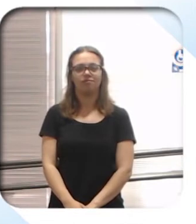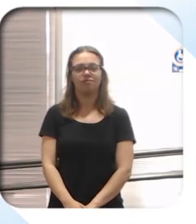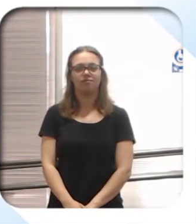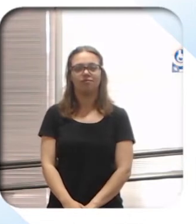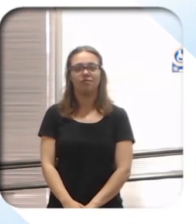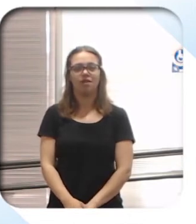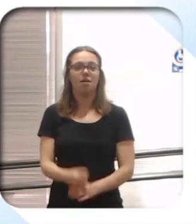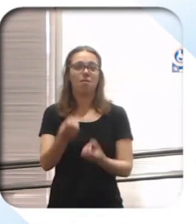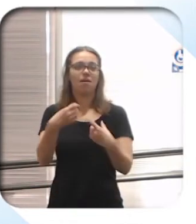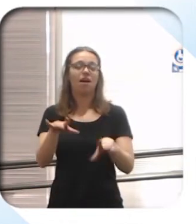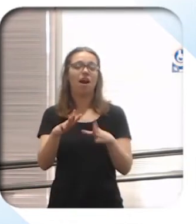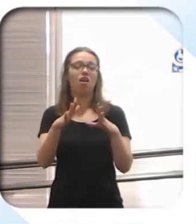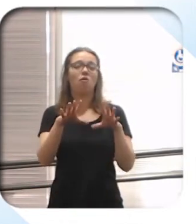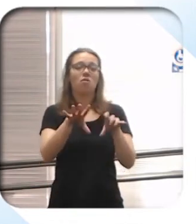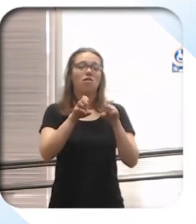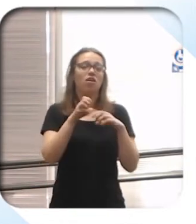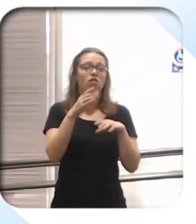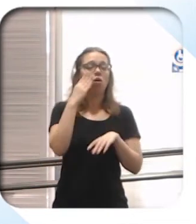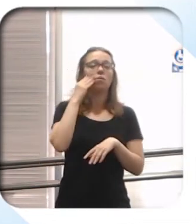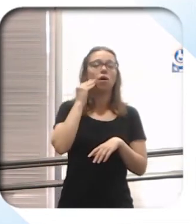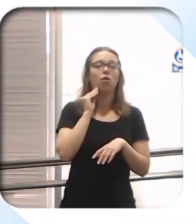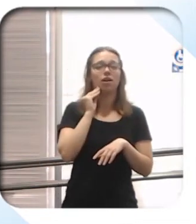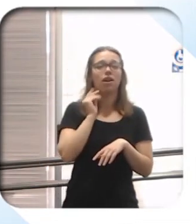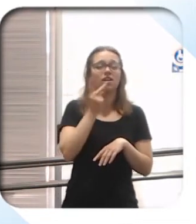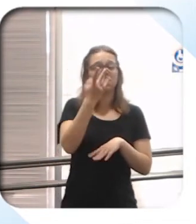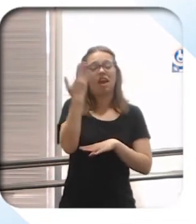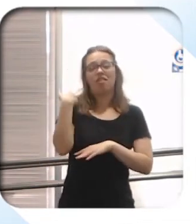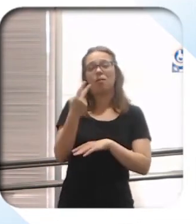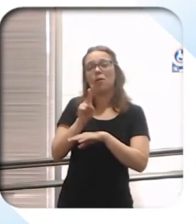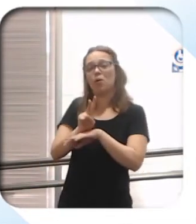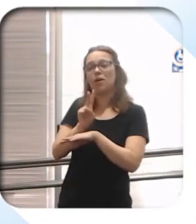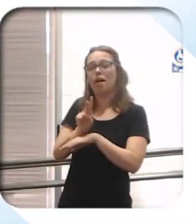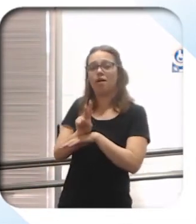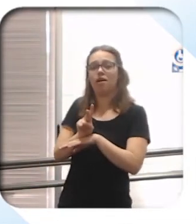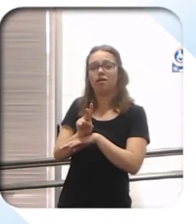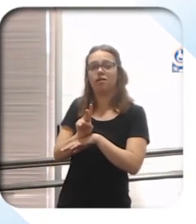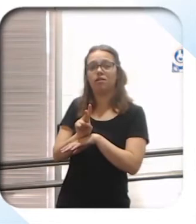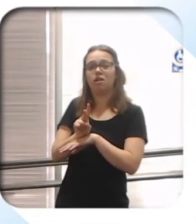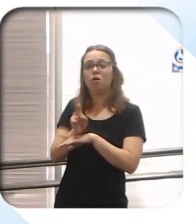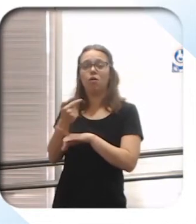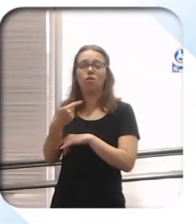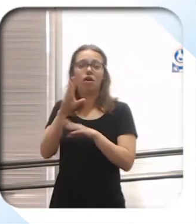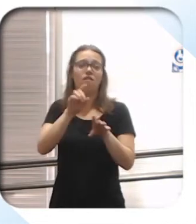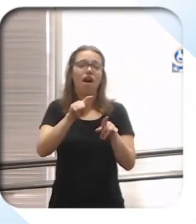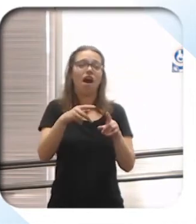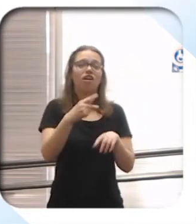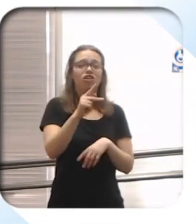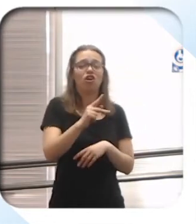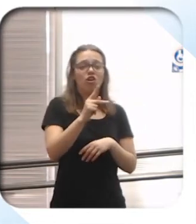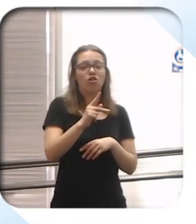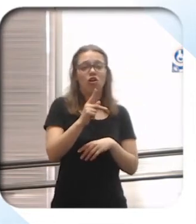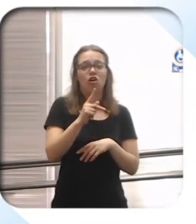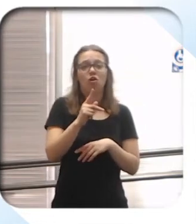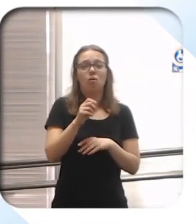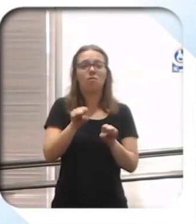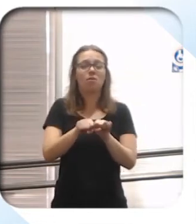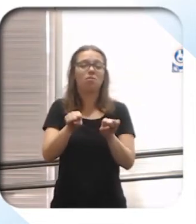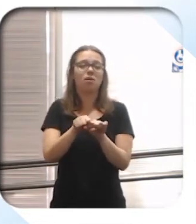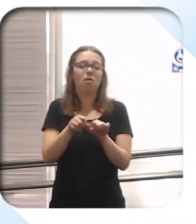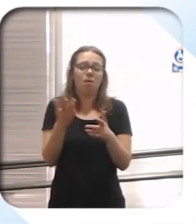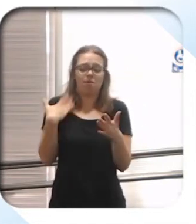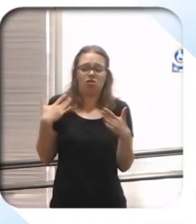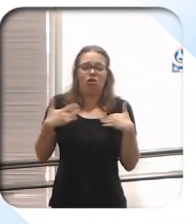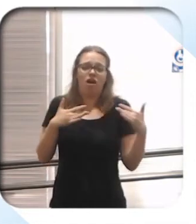Me dejaron viviendo con mi abuela. Ella me cuidaba. Cuando iba al almacén, unos primos me tocaban.